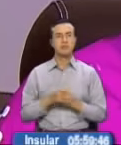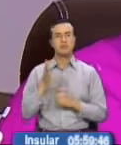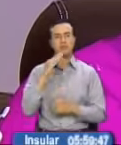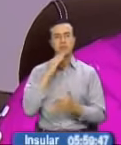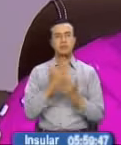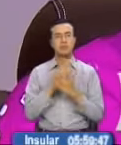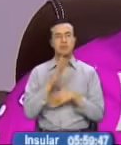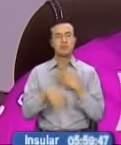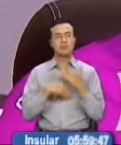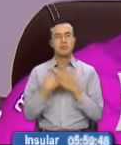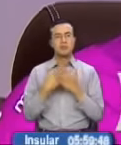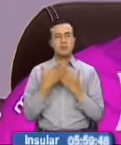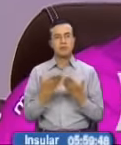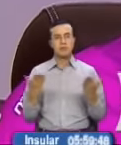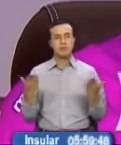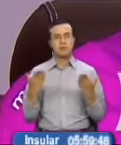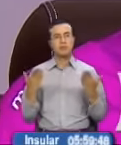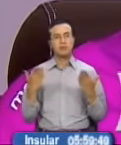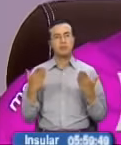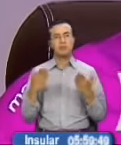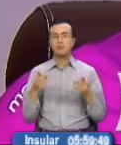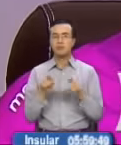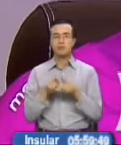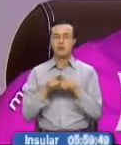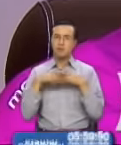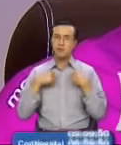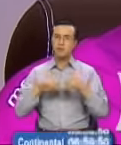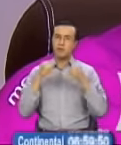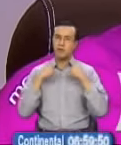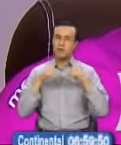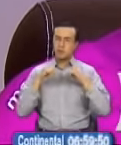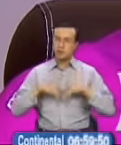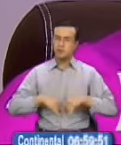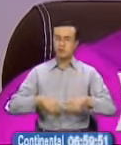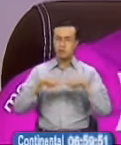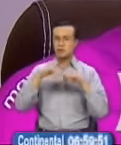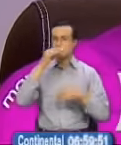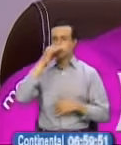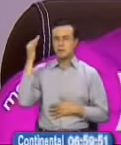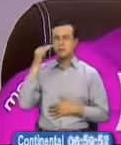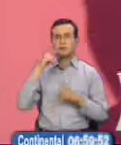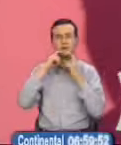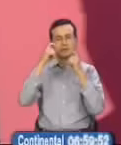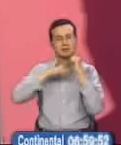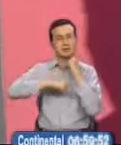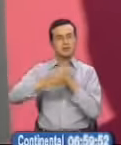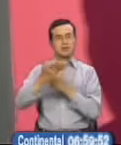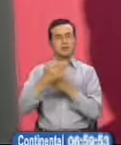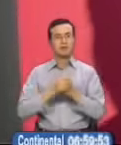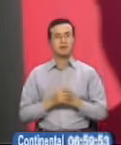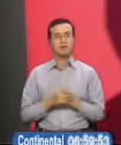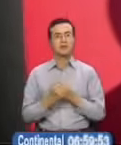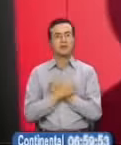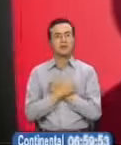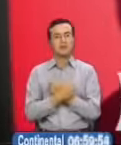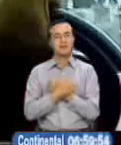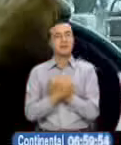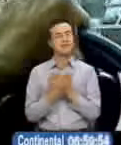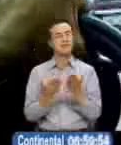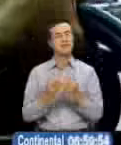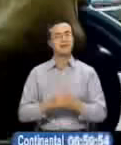está donde estás ahorita. Así que con la misma rechera, dale fuerte y que mamá quiere gritar un gol tuyo. ¡Cunti, te queremos mucho!